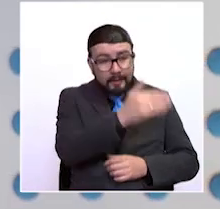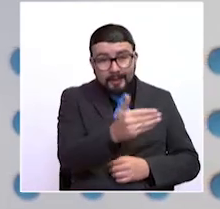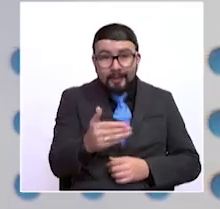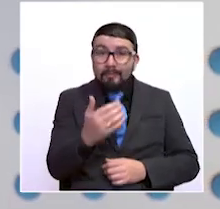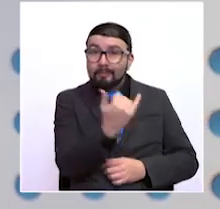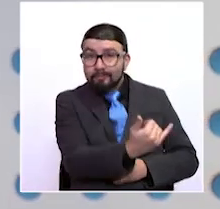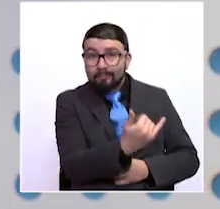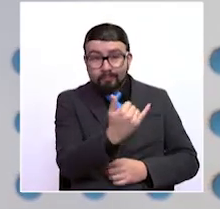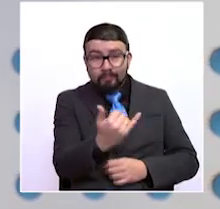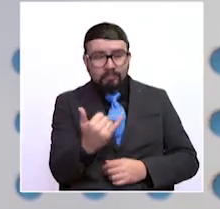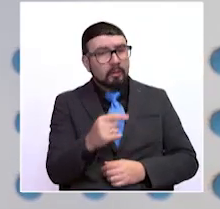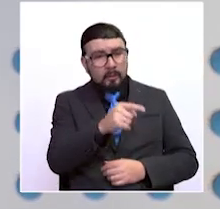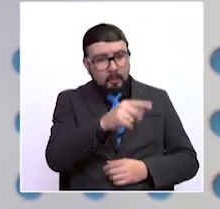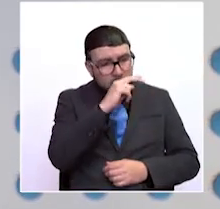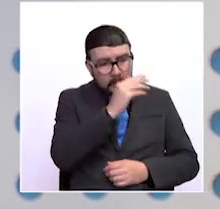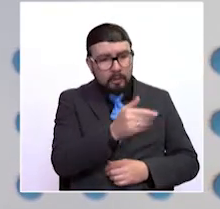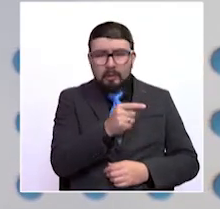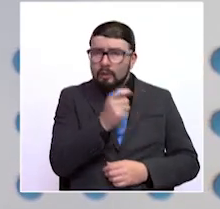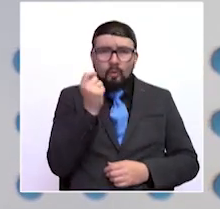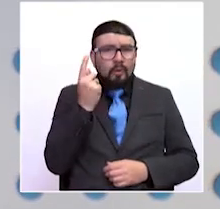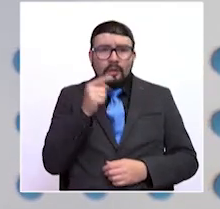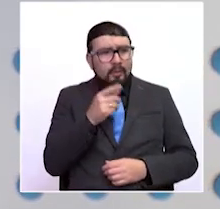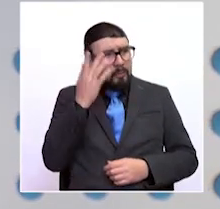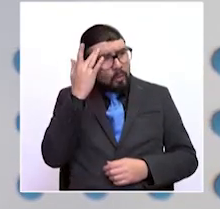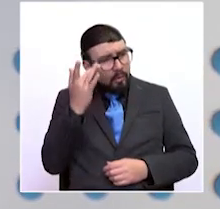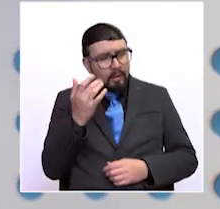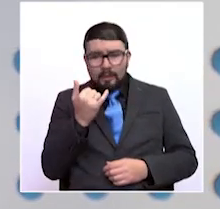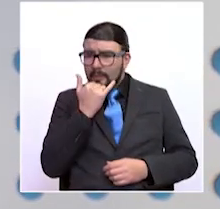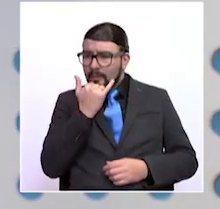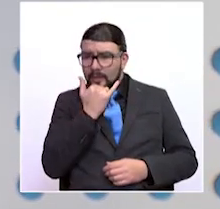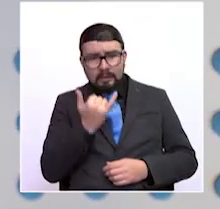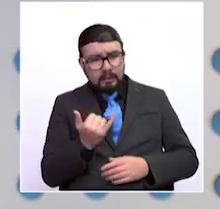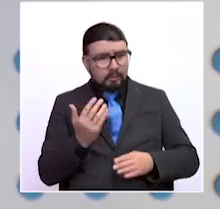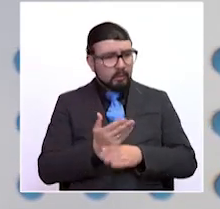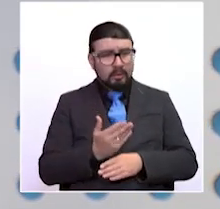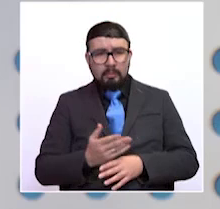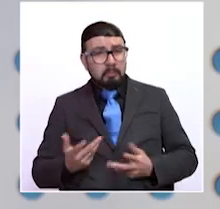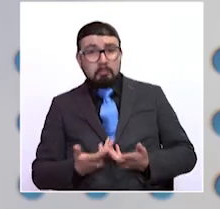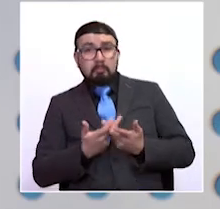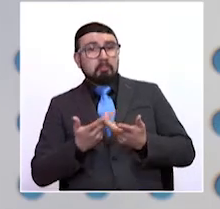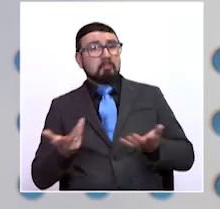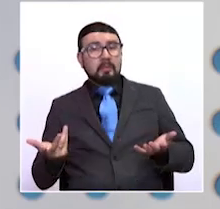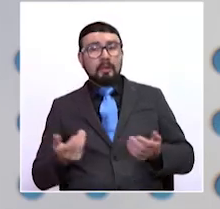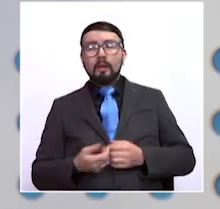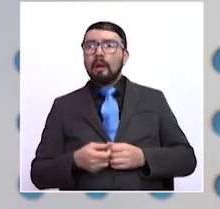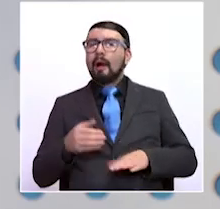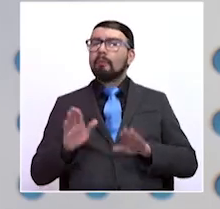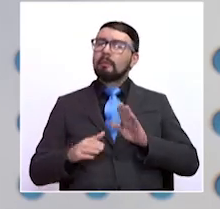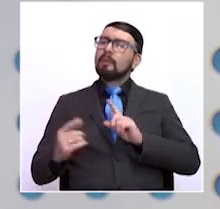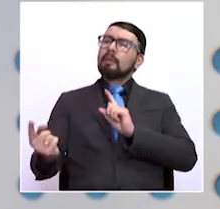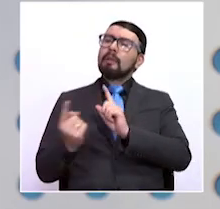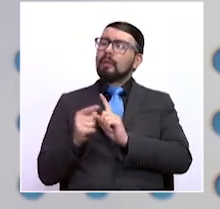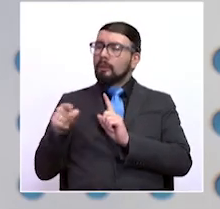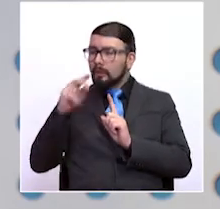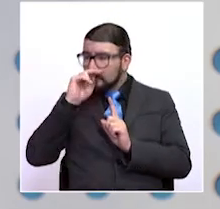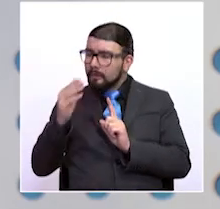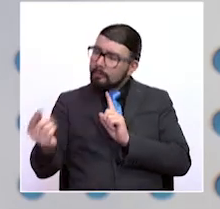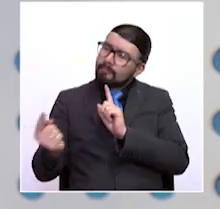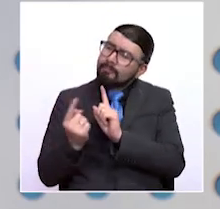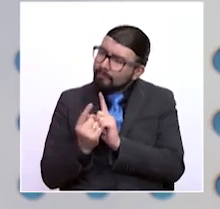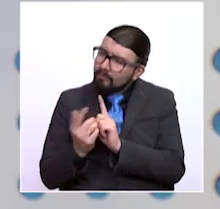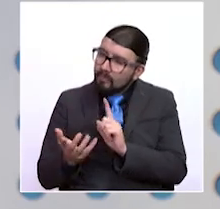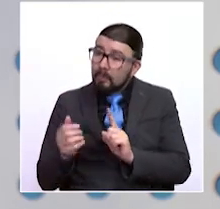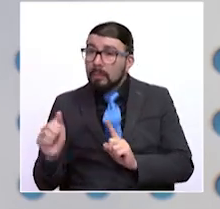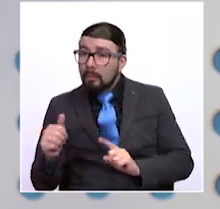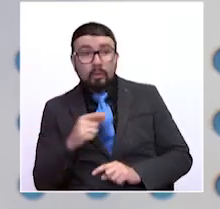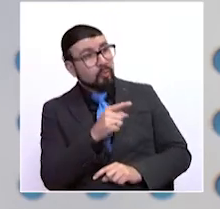los niños no entienden la magnitud del problema, ellos muchas veces cuando uno llega a verlos por primera vez le dicen a uno, usted